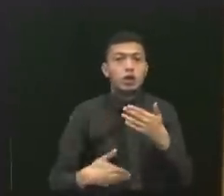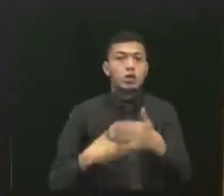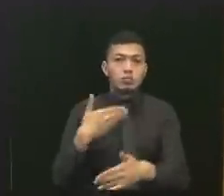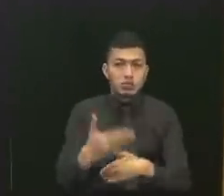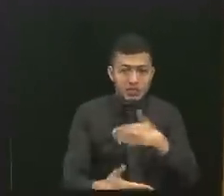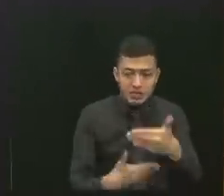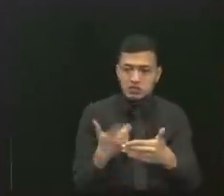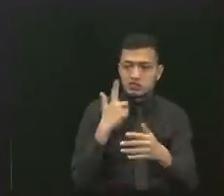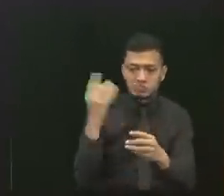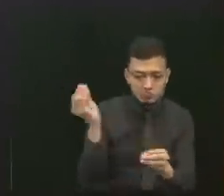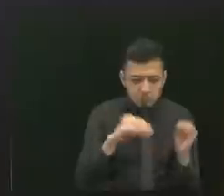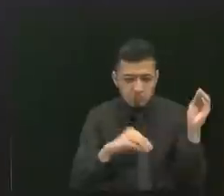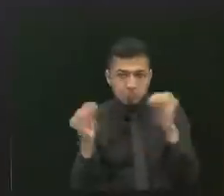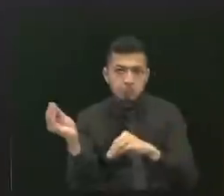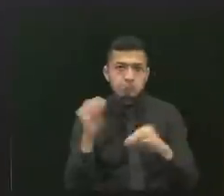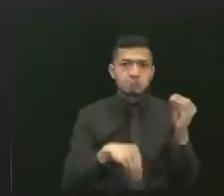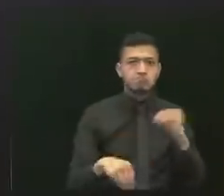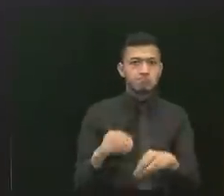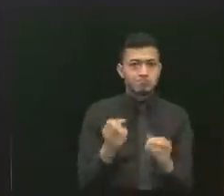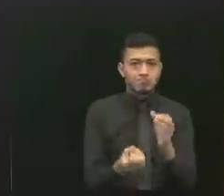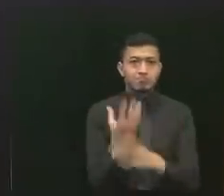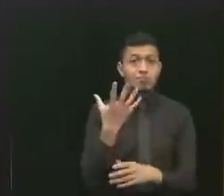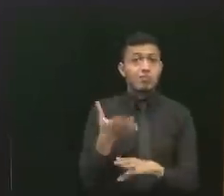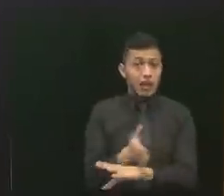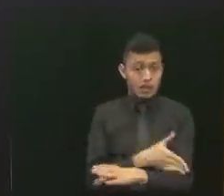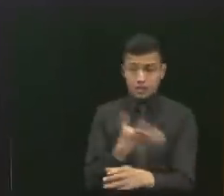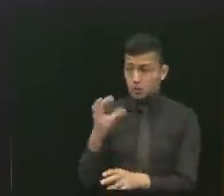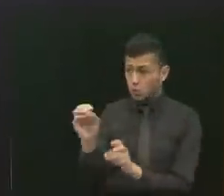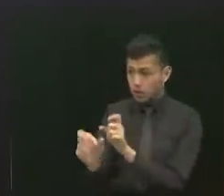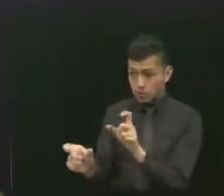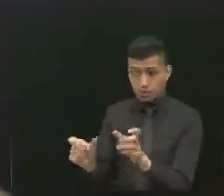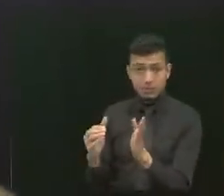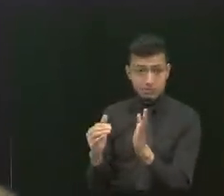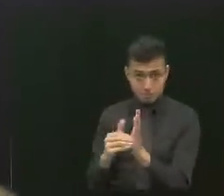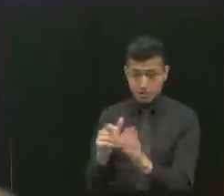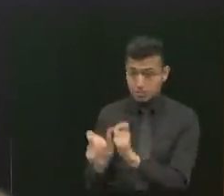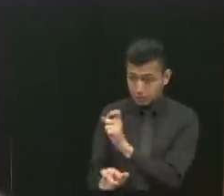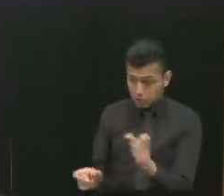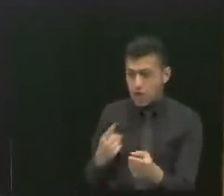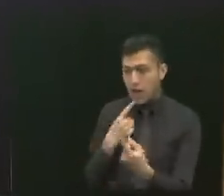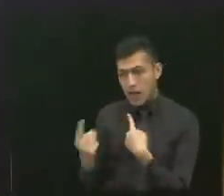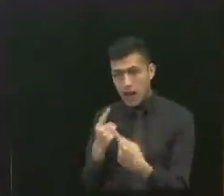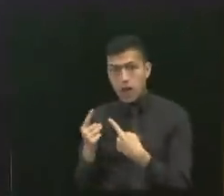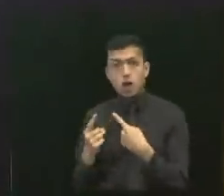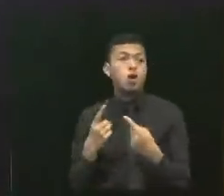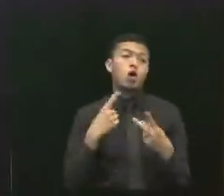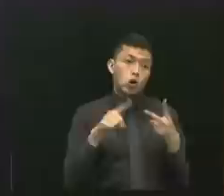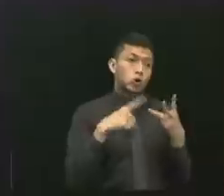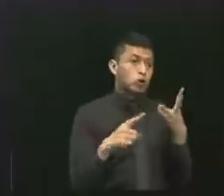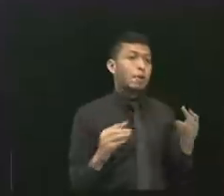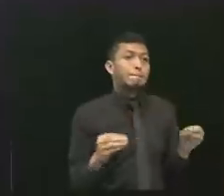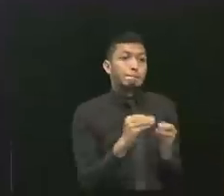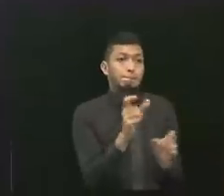a discutir con los 50.000 que participaron y más, si quieren. Vamos a